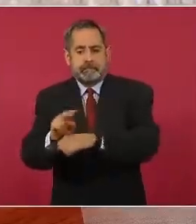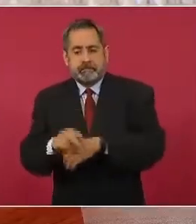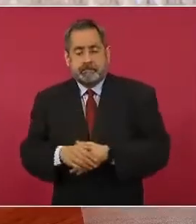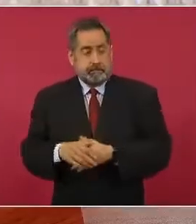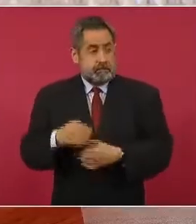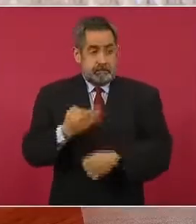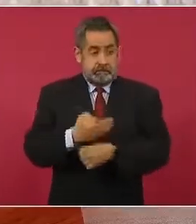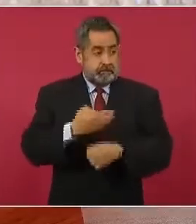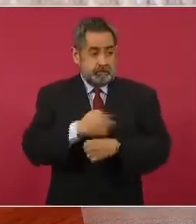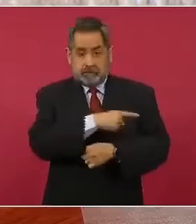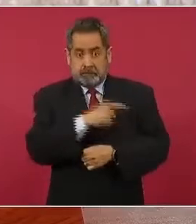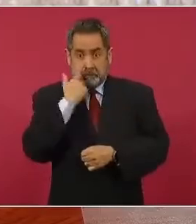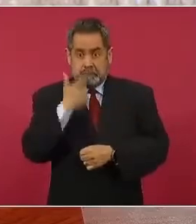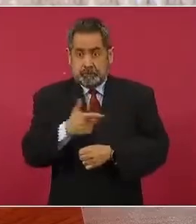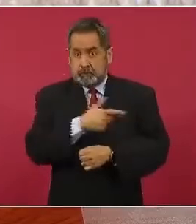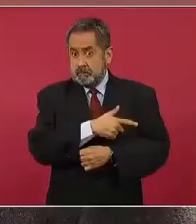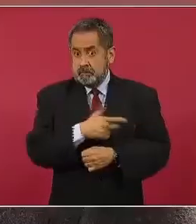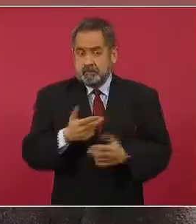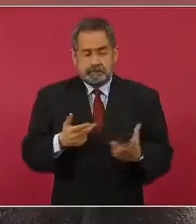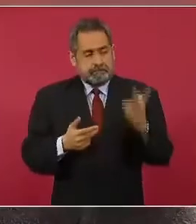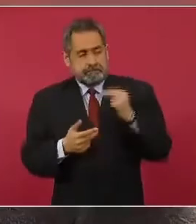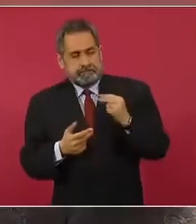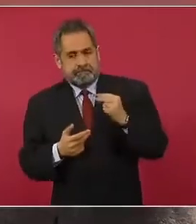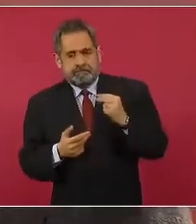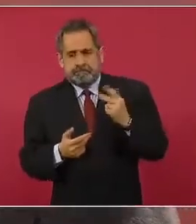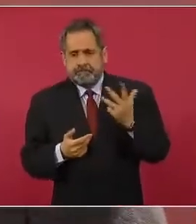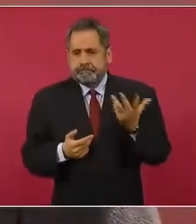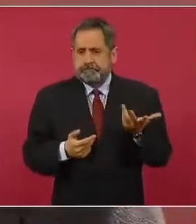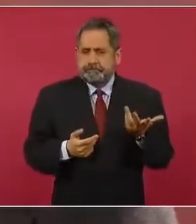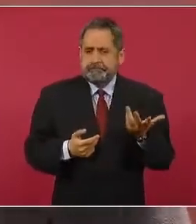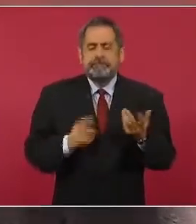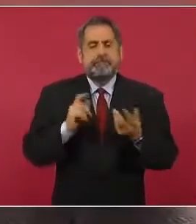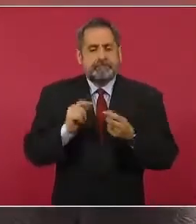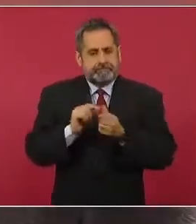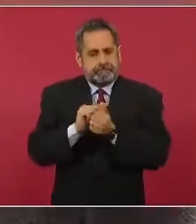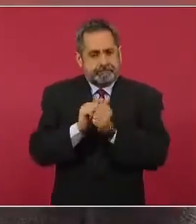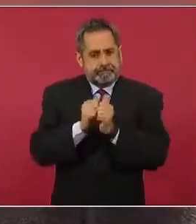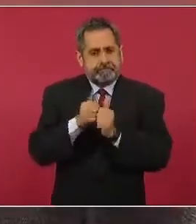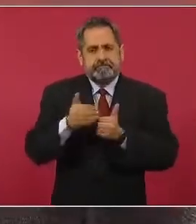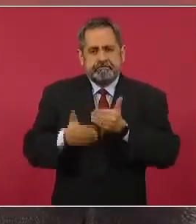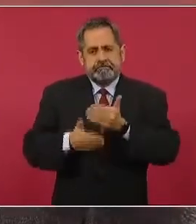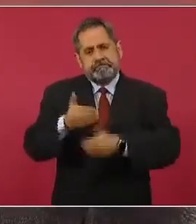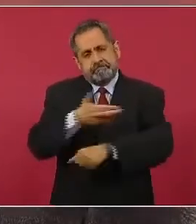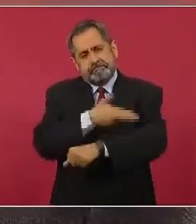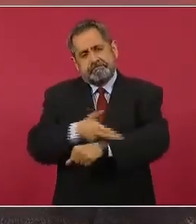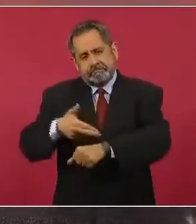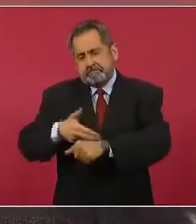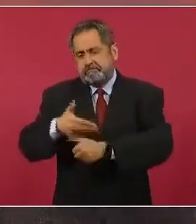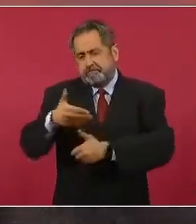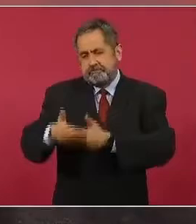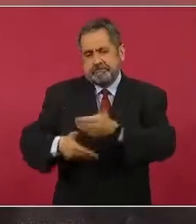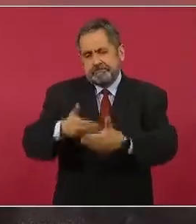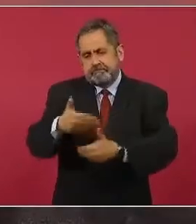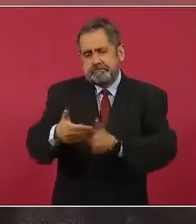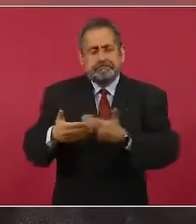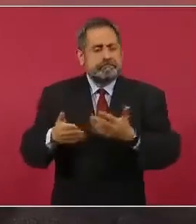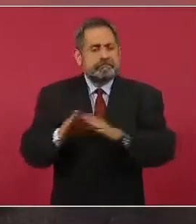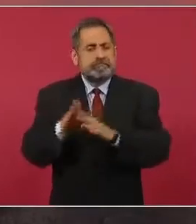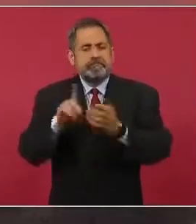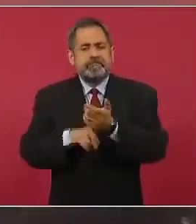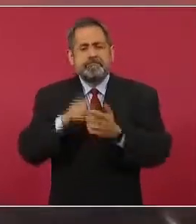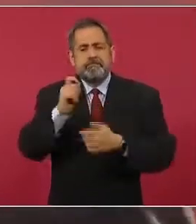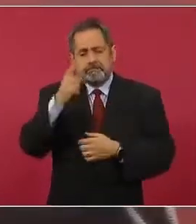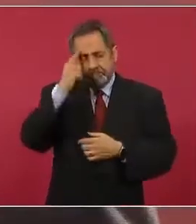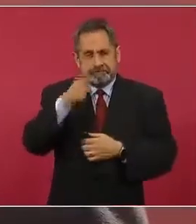primera elección democrática después del golpe de Estado en Chile. Pero ¿cómo allá sí se